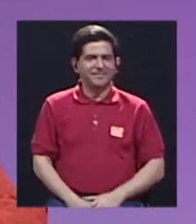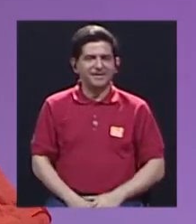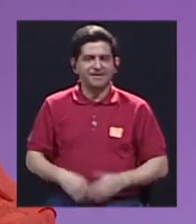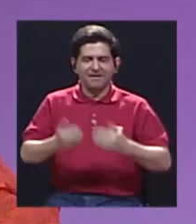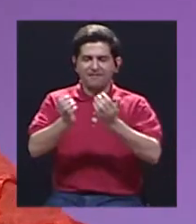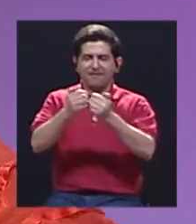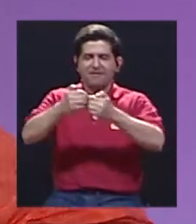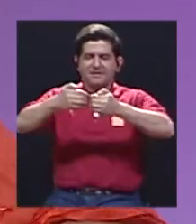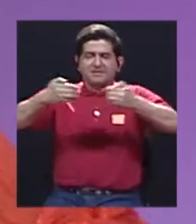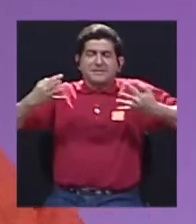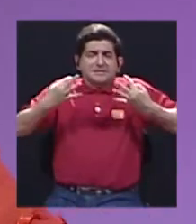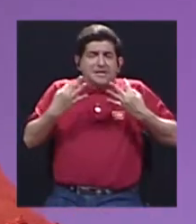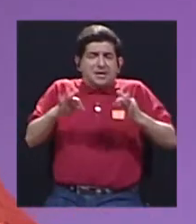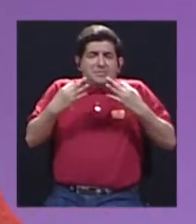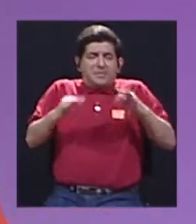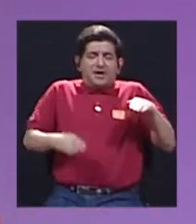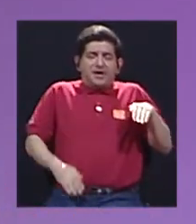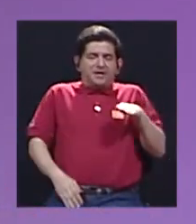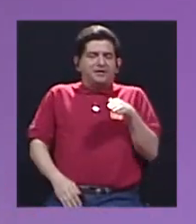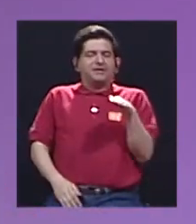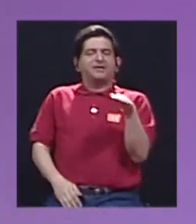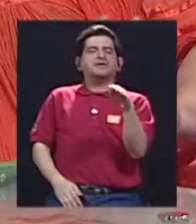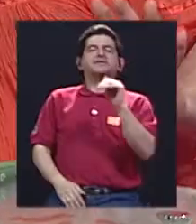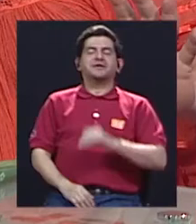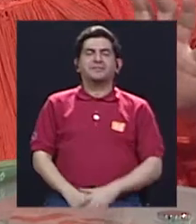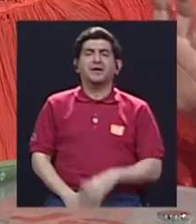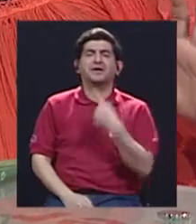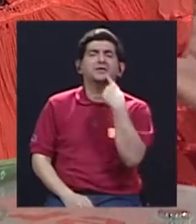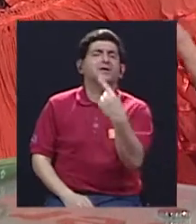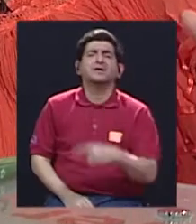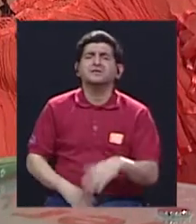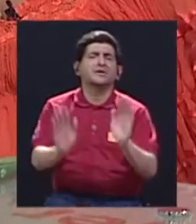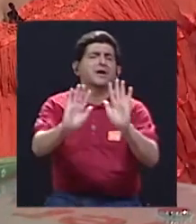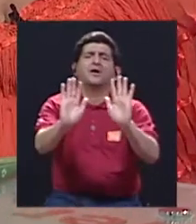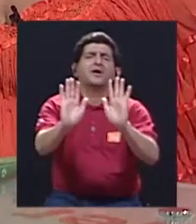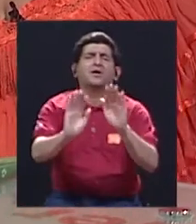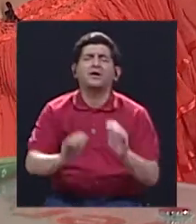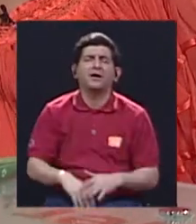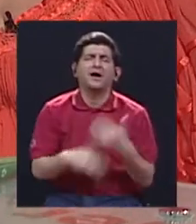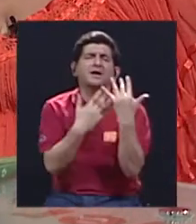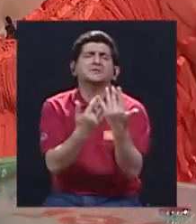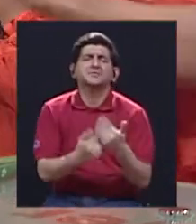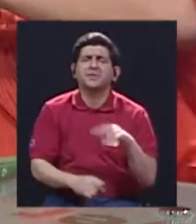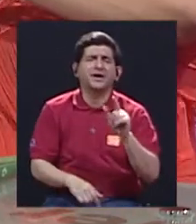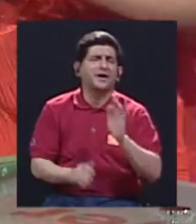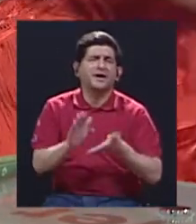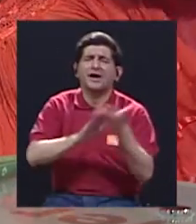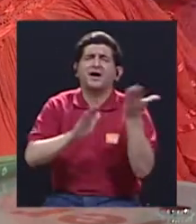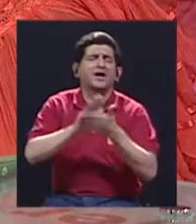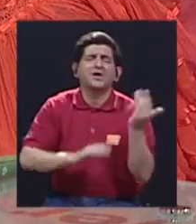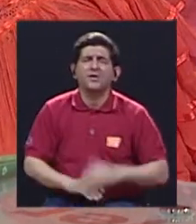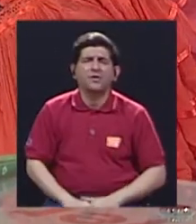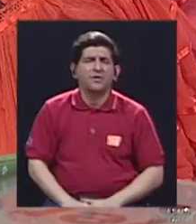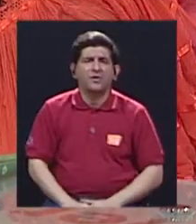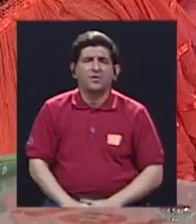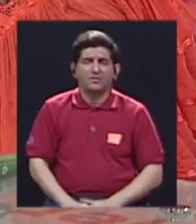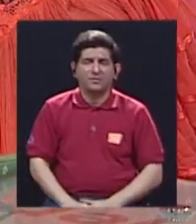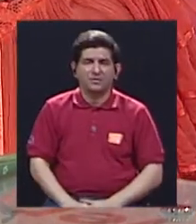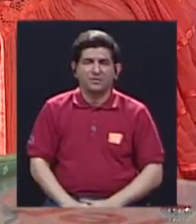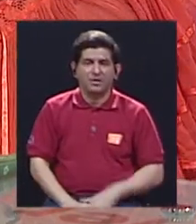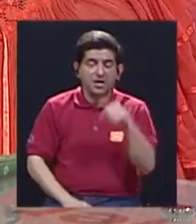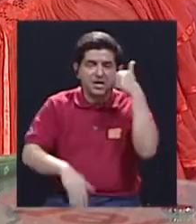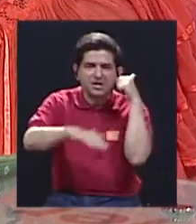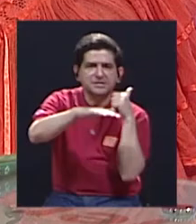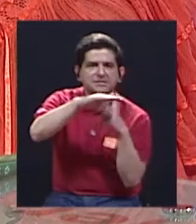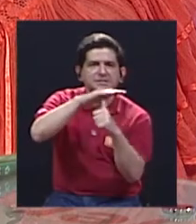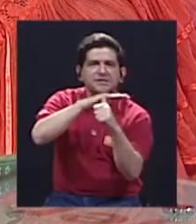separó como pudo de la serpiente que decía no te vayas dragón no te vayas huyó y se